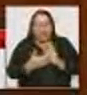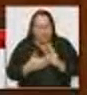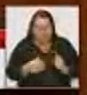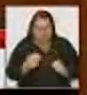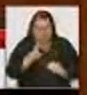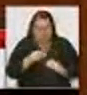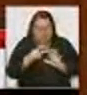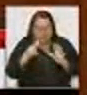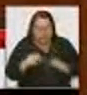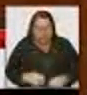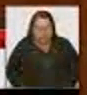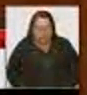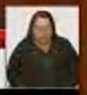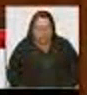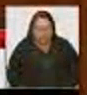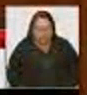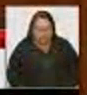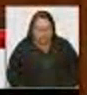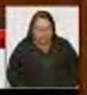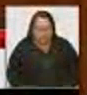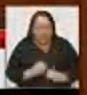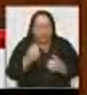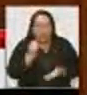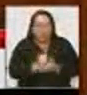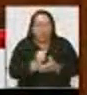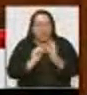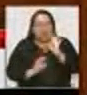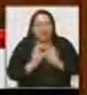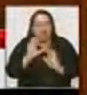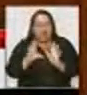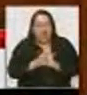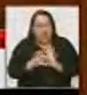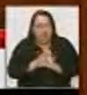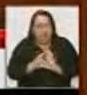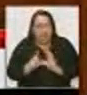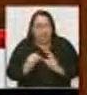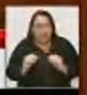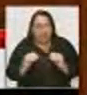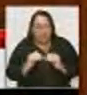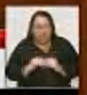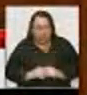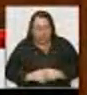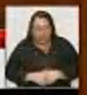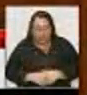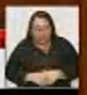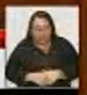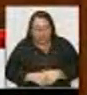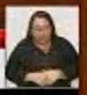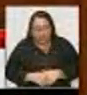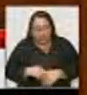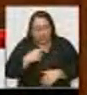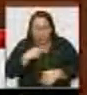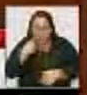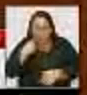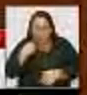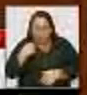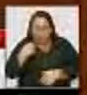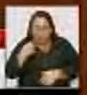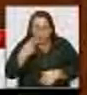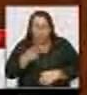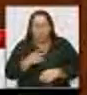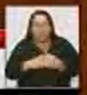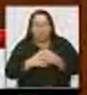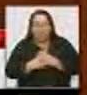resaltar que en el 2018 el Poder Legislativo aprobó 15 leyes en materia de igualdad entre mujeres y hombres. Se observa